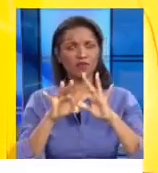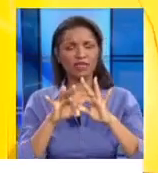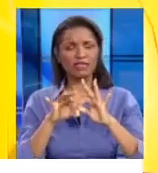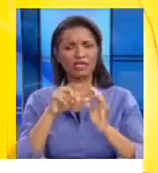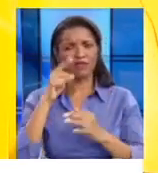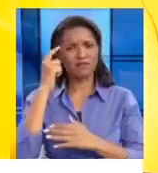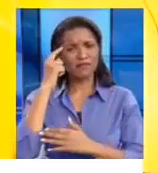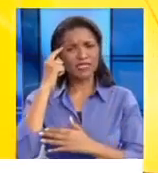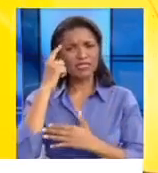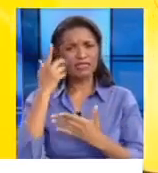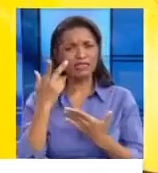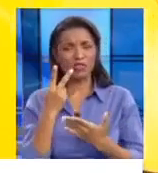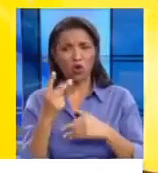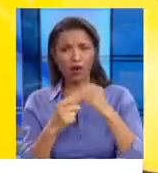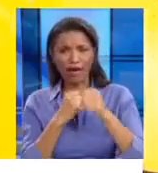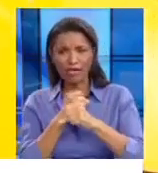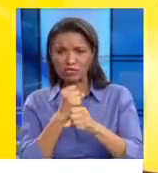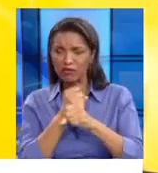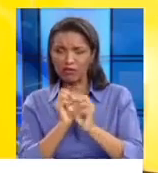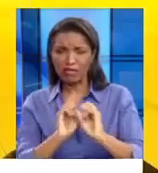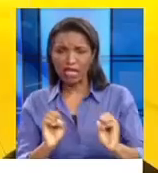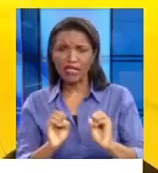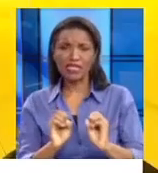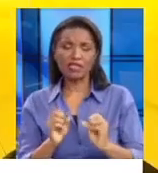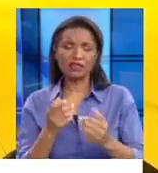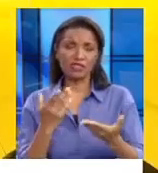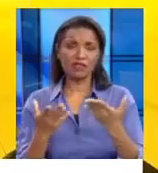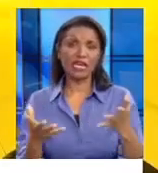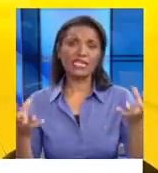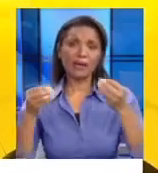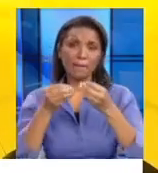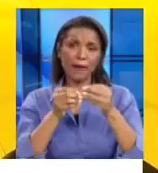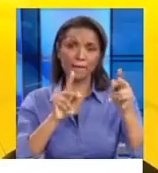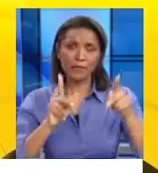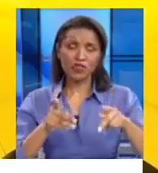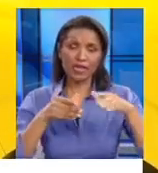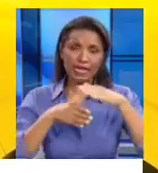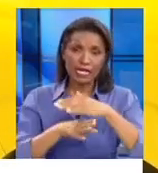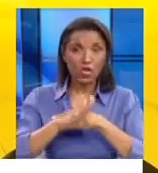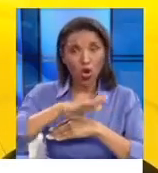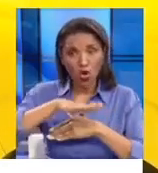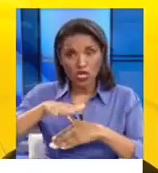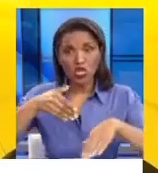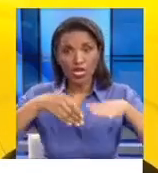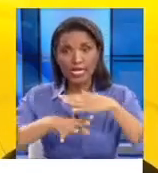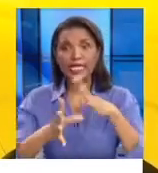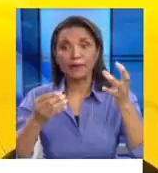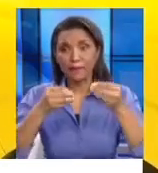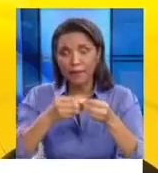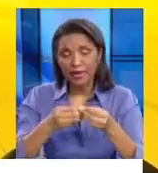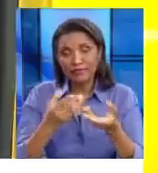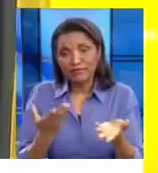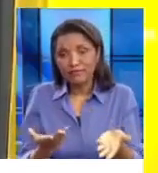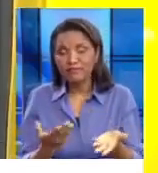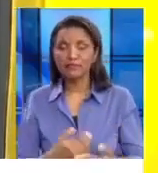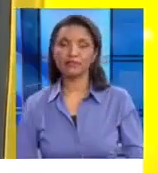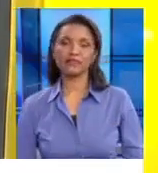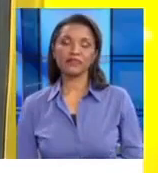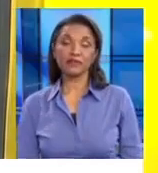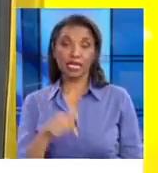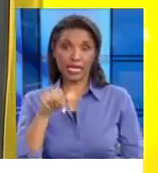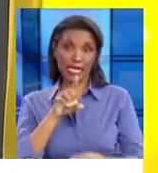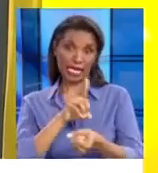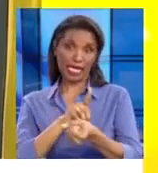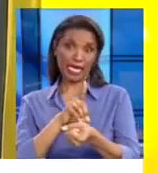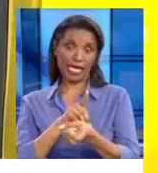vienen de hacer 2 años sin prestar el servicio, si se le podía dar el 100%. El doctor Molto, que fue el que nos acompañó,